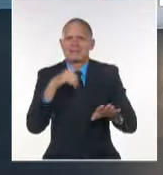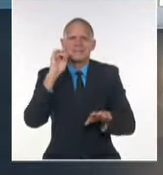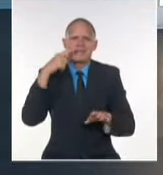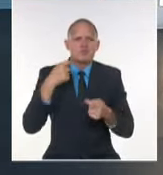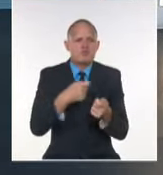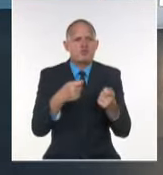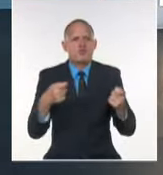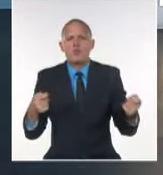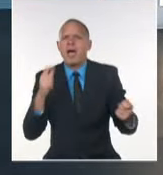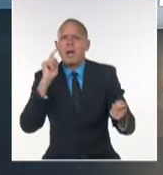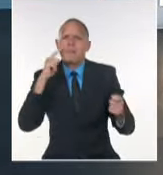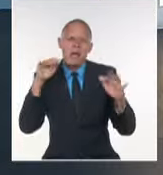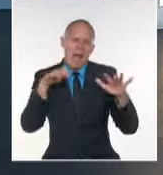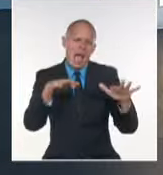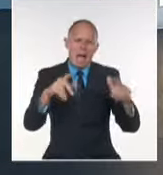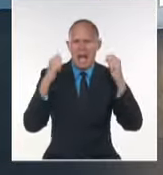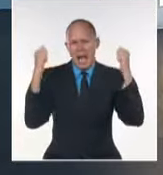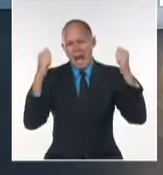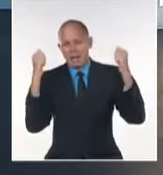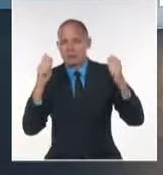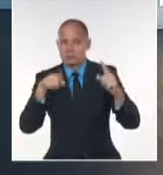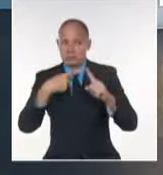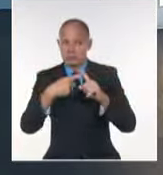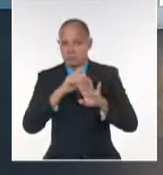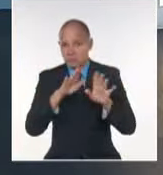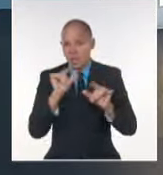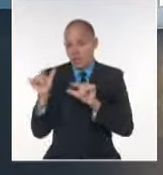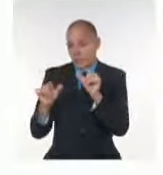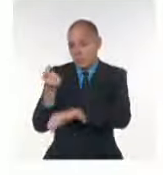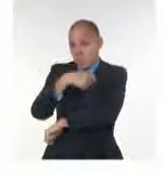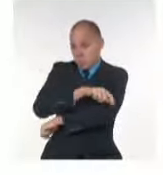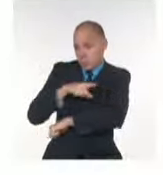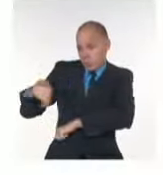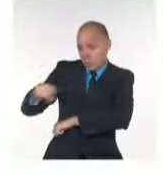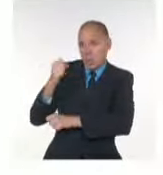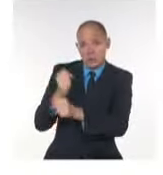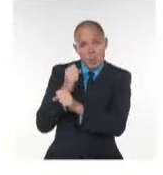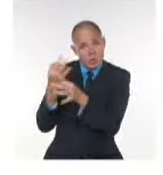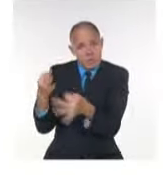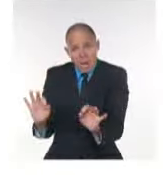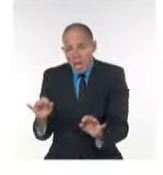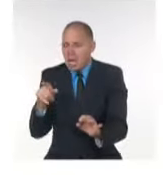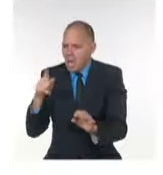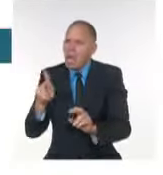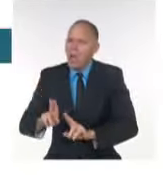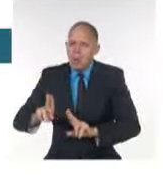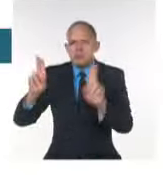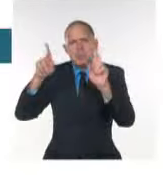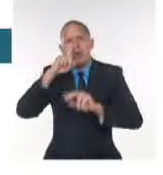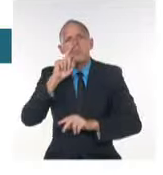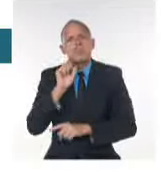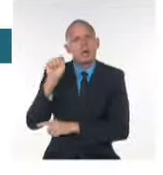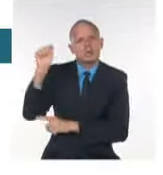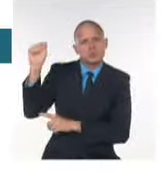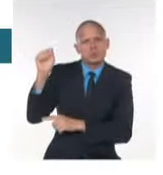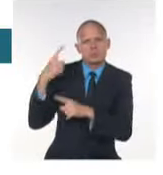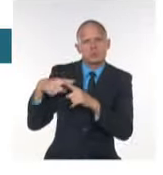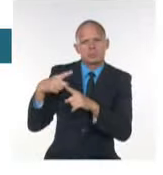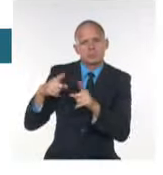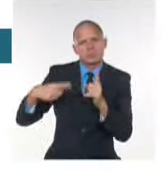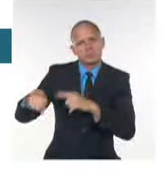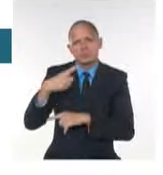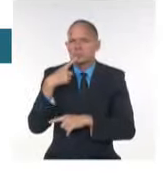suramericano manifestaban su respaldo al reelecto presidente Nicolás Maduro. A la par de las movilizaciones populares a favor de la paz, la patria y la